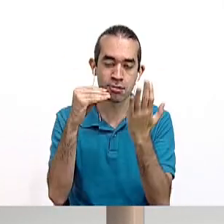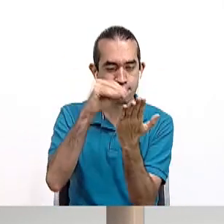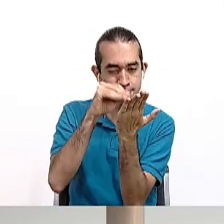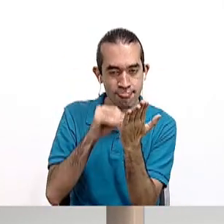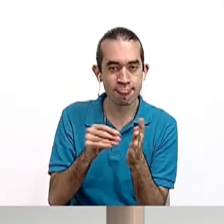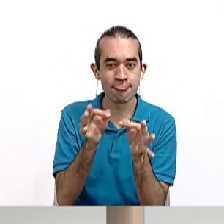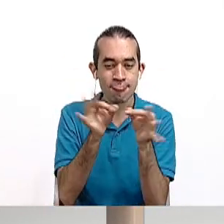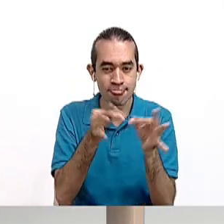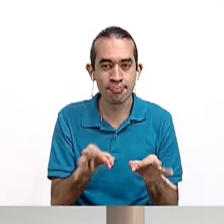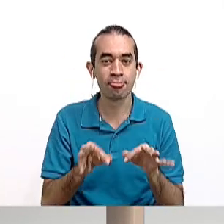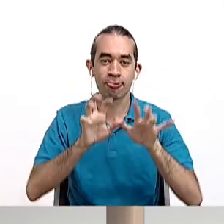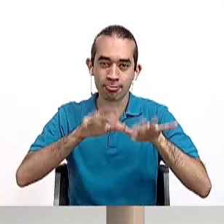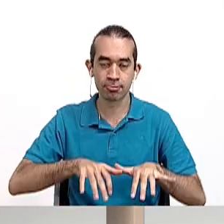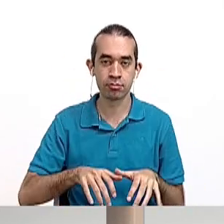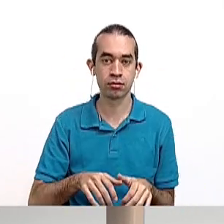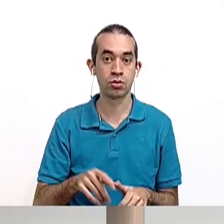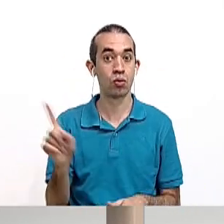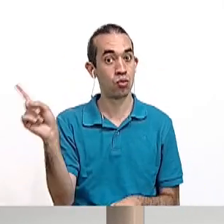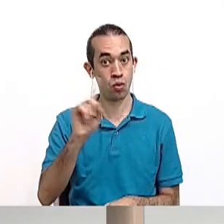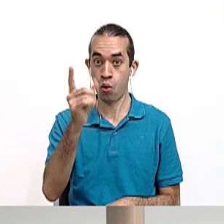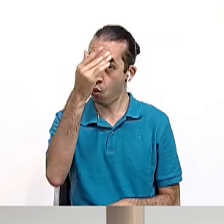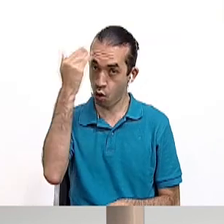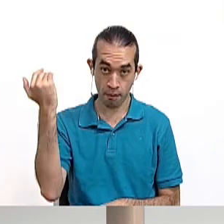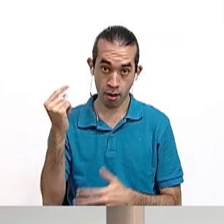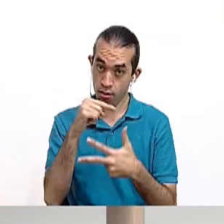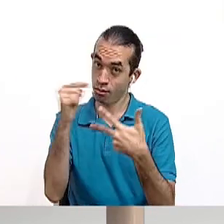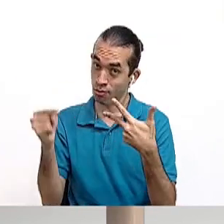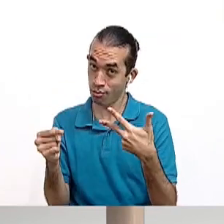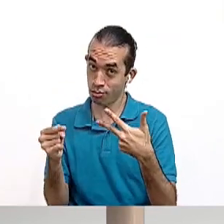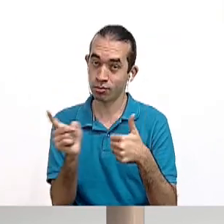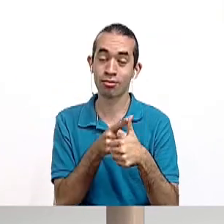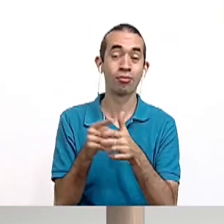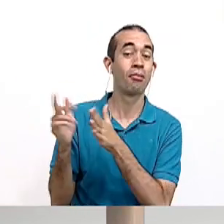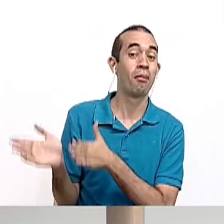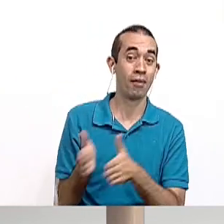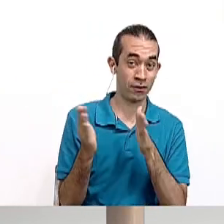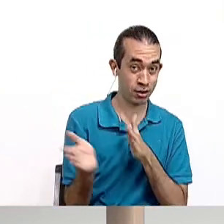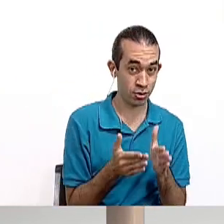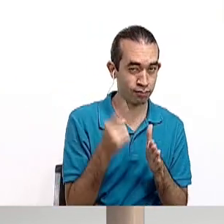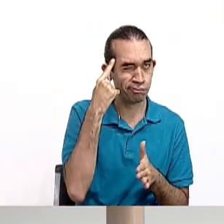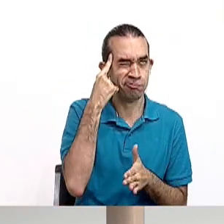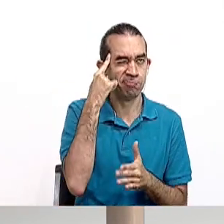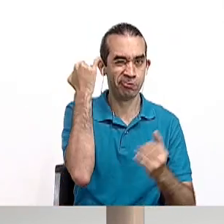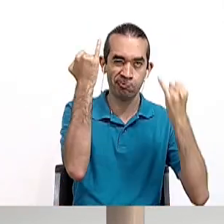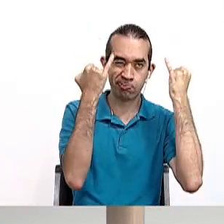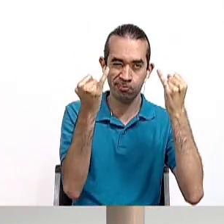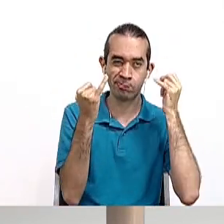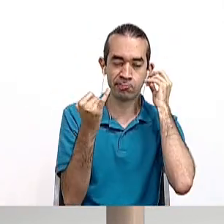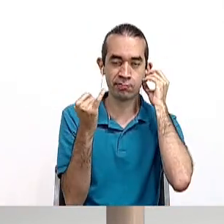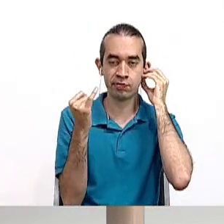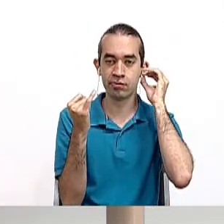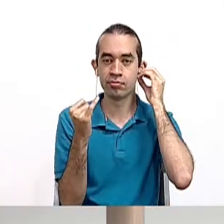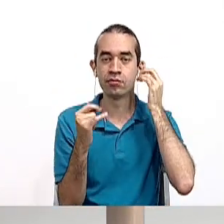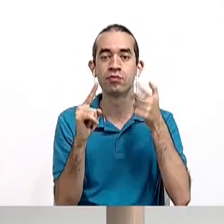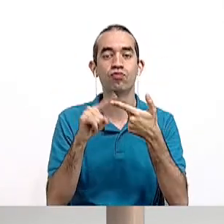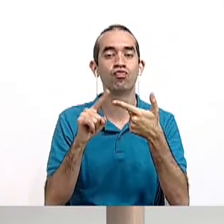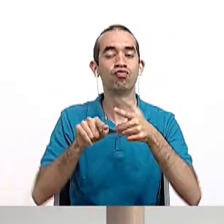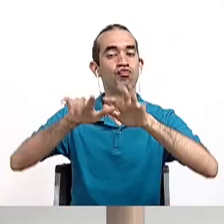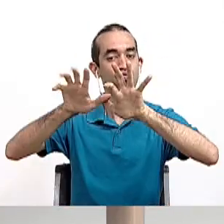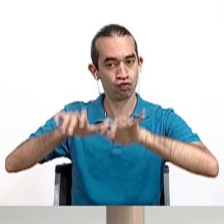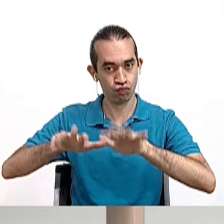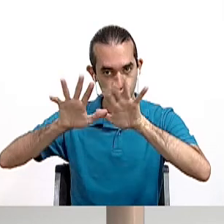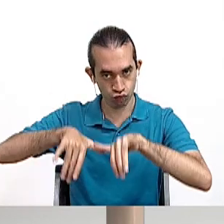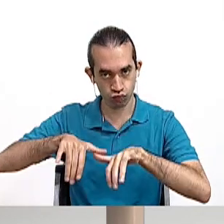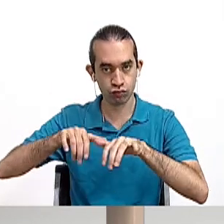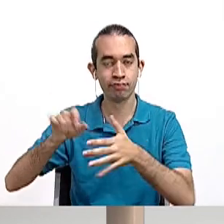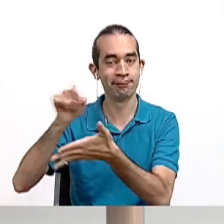de cumplir con las 3 etapas básicas: la planificación, pensar muy bien mis ideas, la textualización, plasmarlas